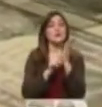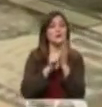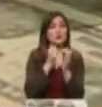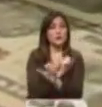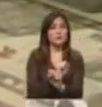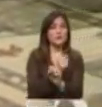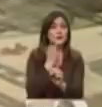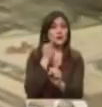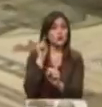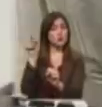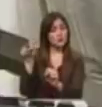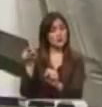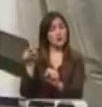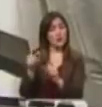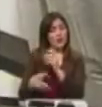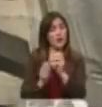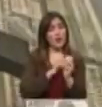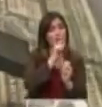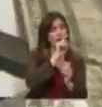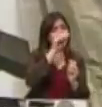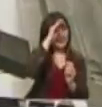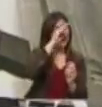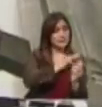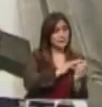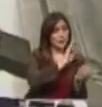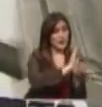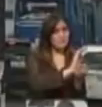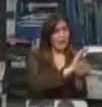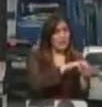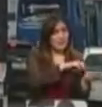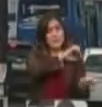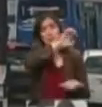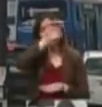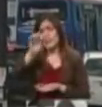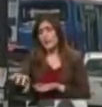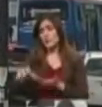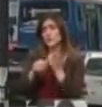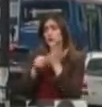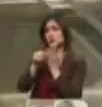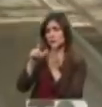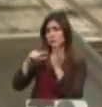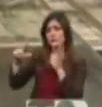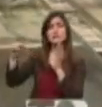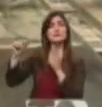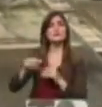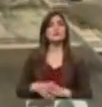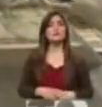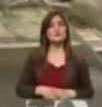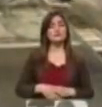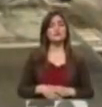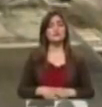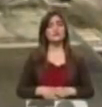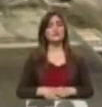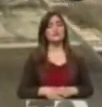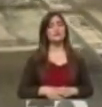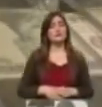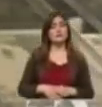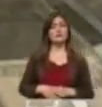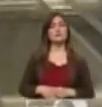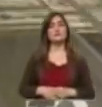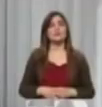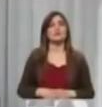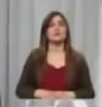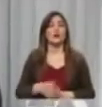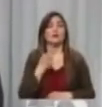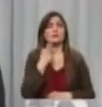le apostaba también a la devolución de ese dinero del ISFA al Ministerio de Finanzas. Patiño dijo que ya se había